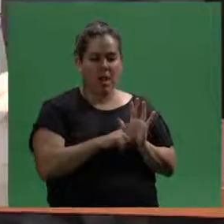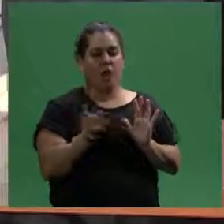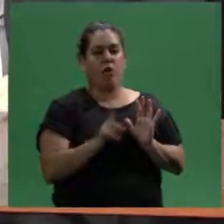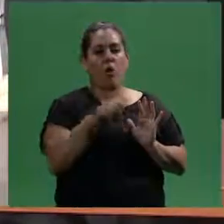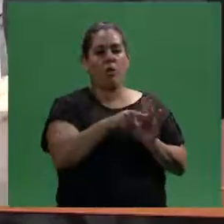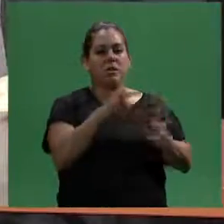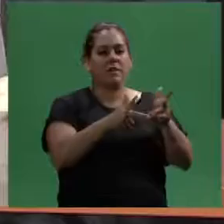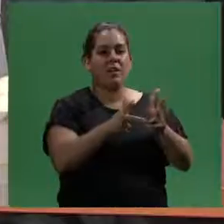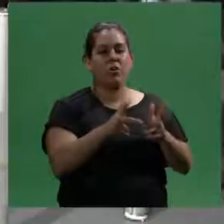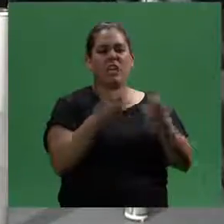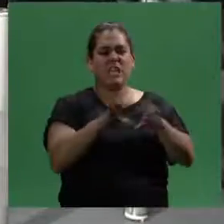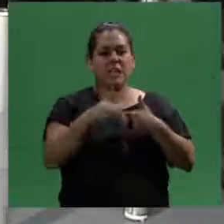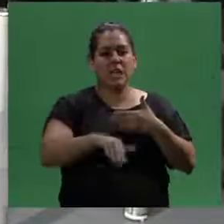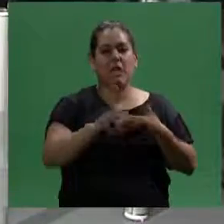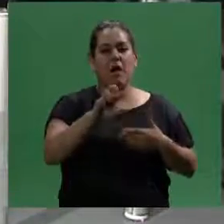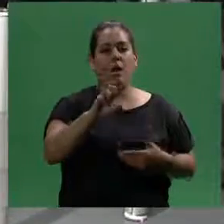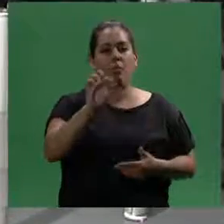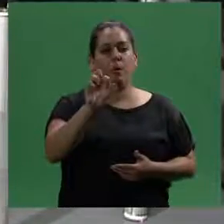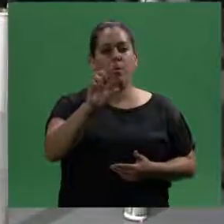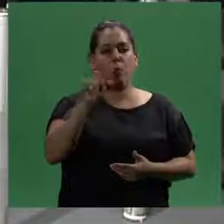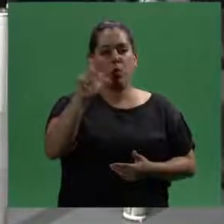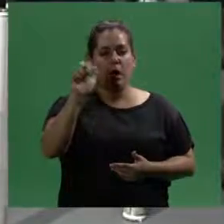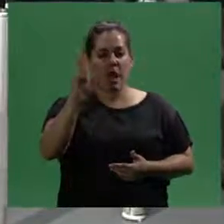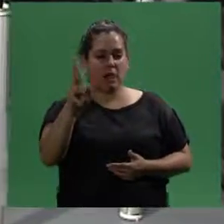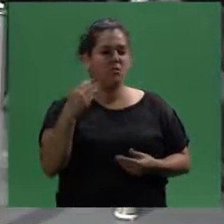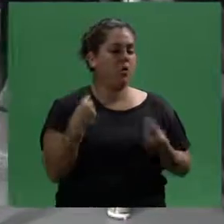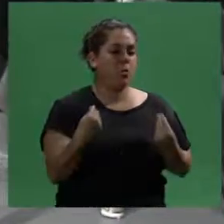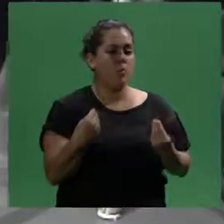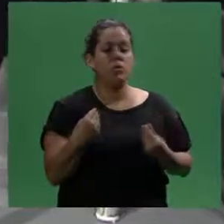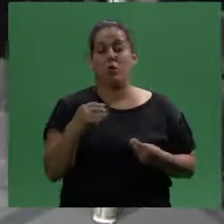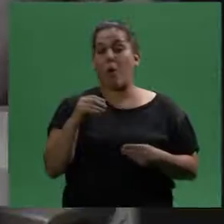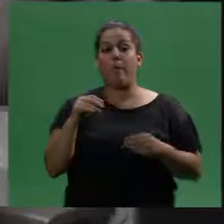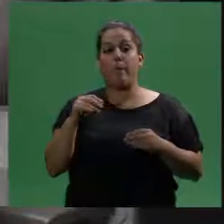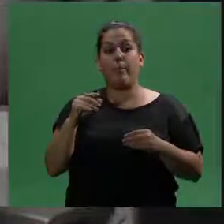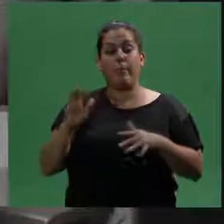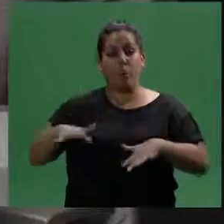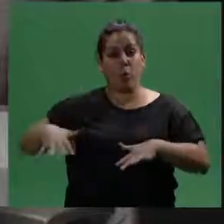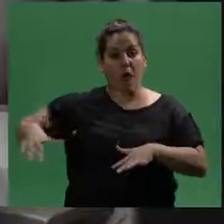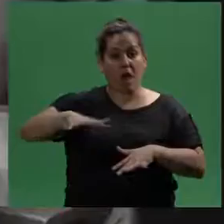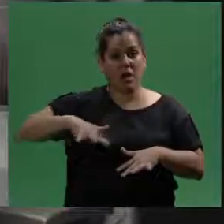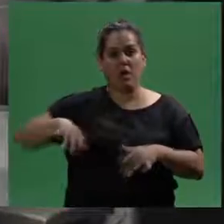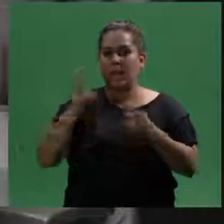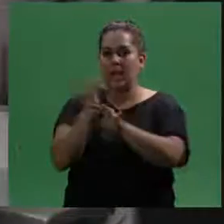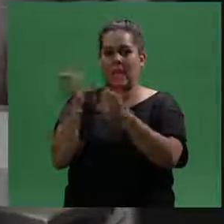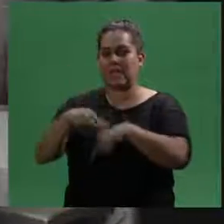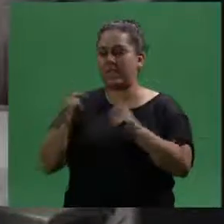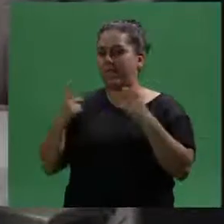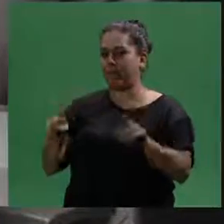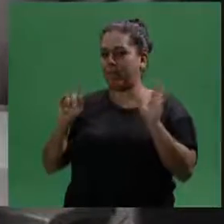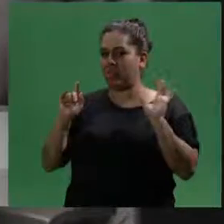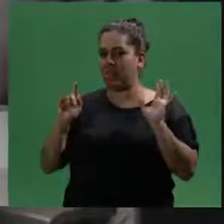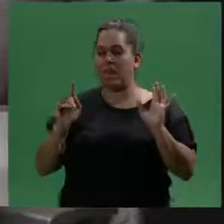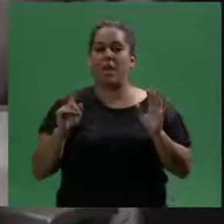para tratarlo, eso digamos, ella se refiere a la iniciativa popular. Iniciativa popular, ¿cómo sería eso? No, la iniciativa popular tiene